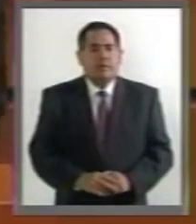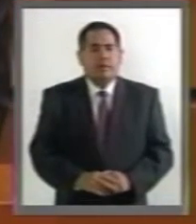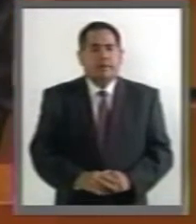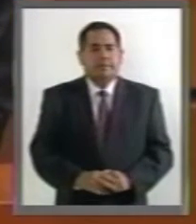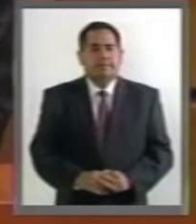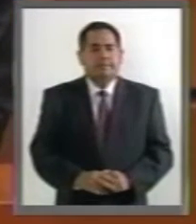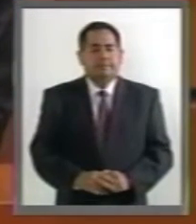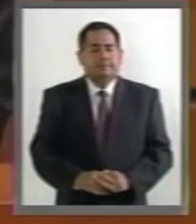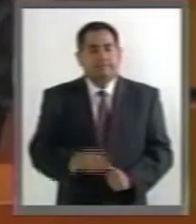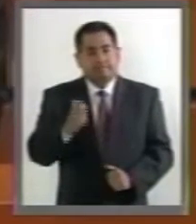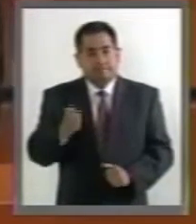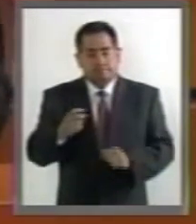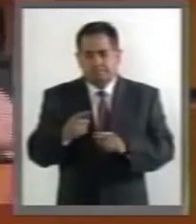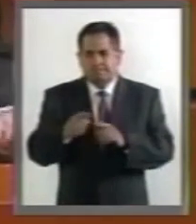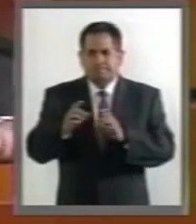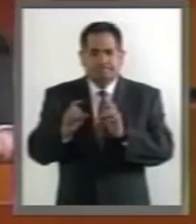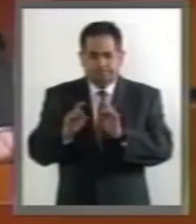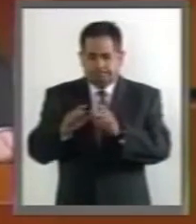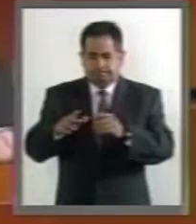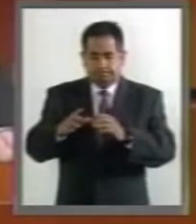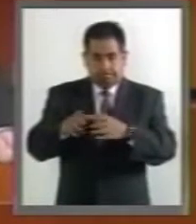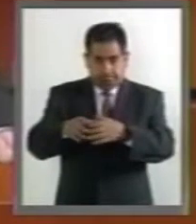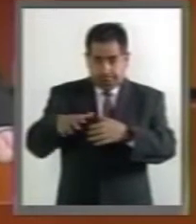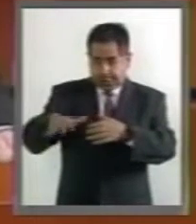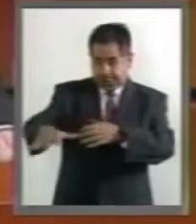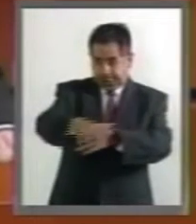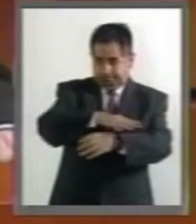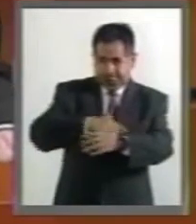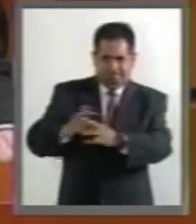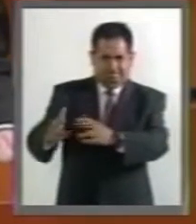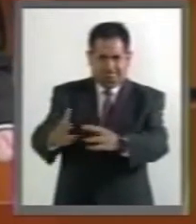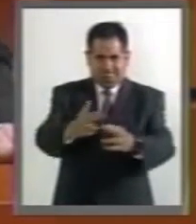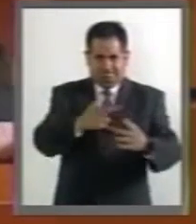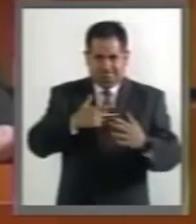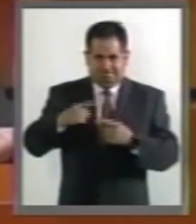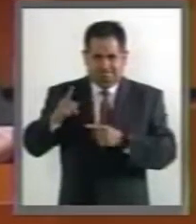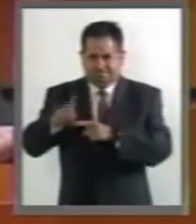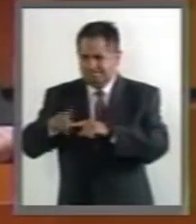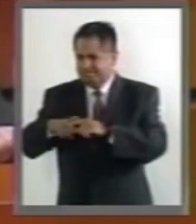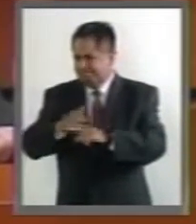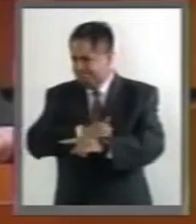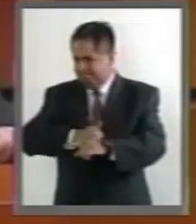Como parte de estas afectaciones, se vislumbran de manera general